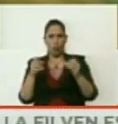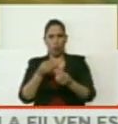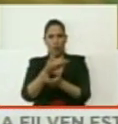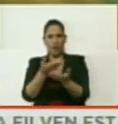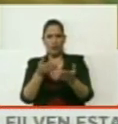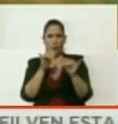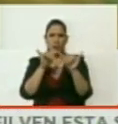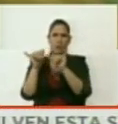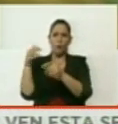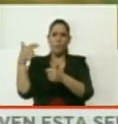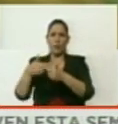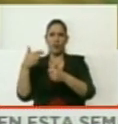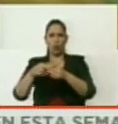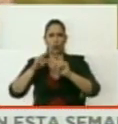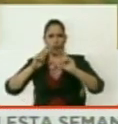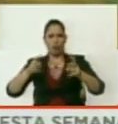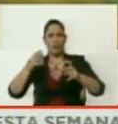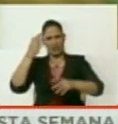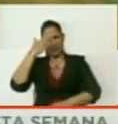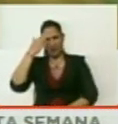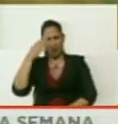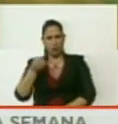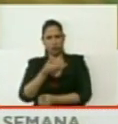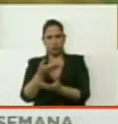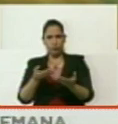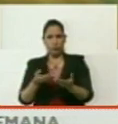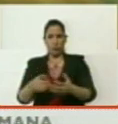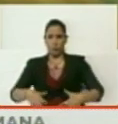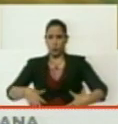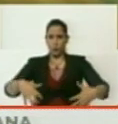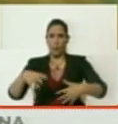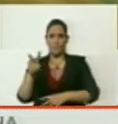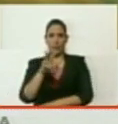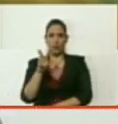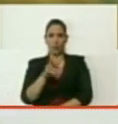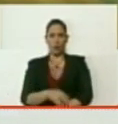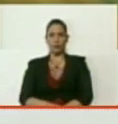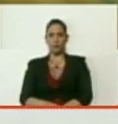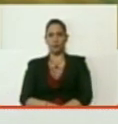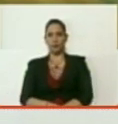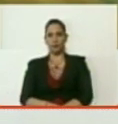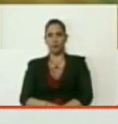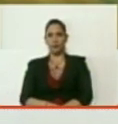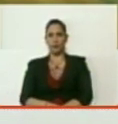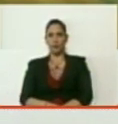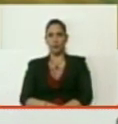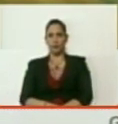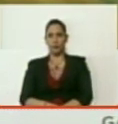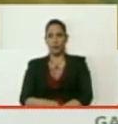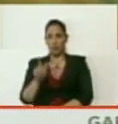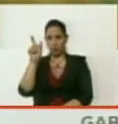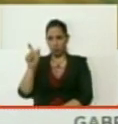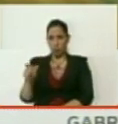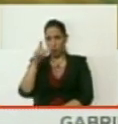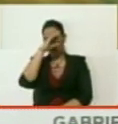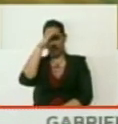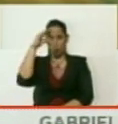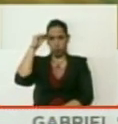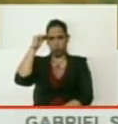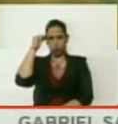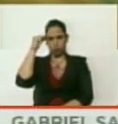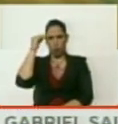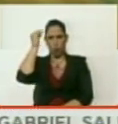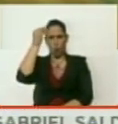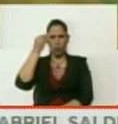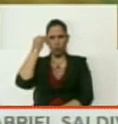petróleo. Sabemos que todo esto es por la riqueza venezolana. Señor Donald Trump, concéntrese en